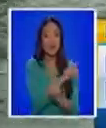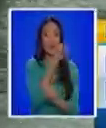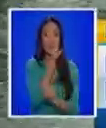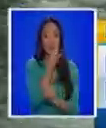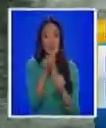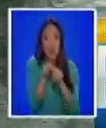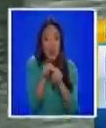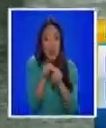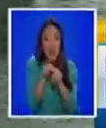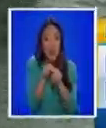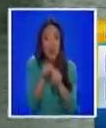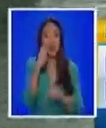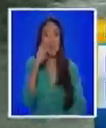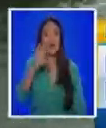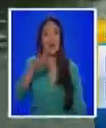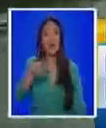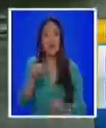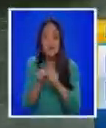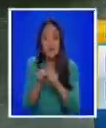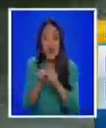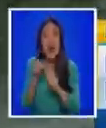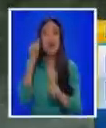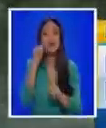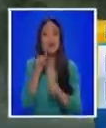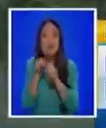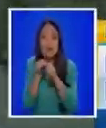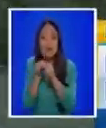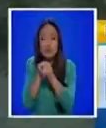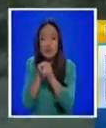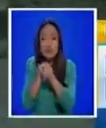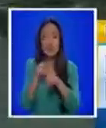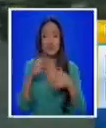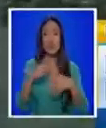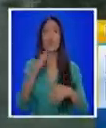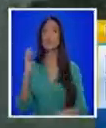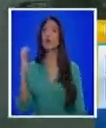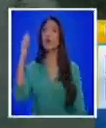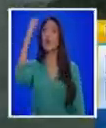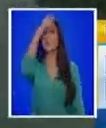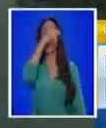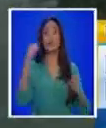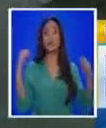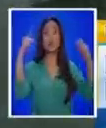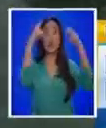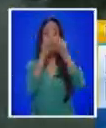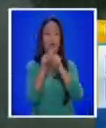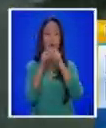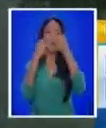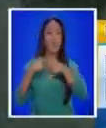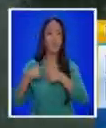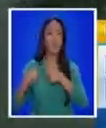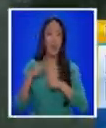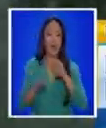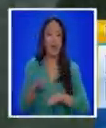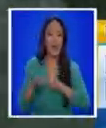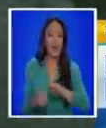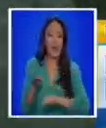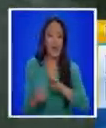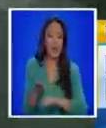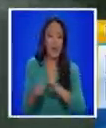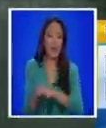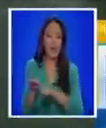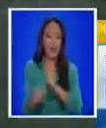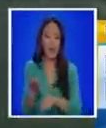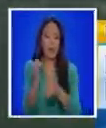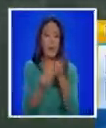pero toma distancia en este momento el Comité del Pueblo y van a pasar por el puente Rompe Corazones. Eche pedal, que es